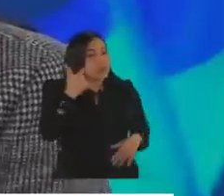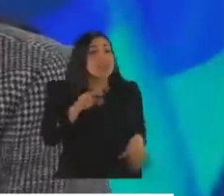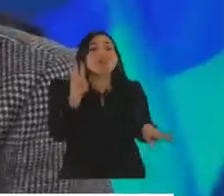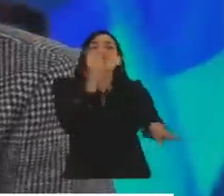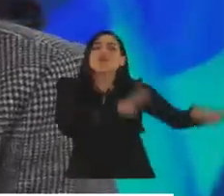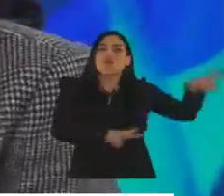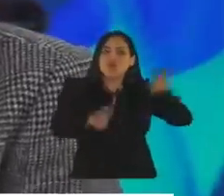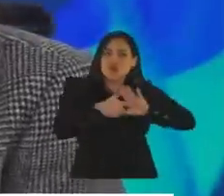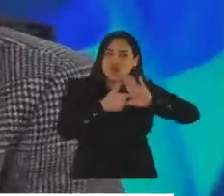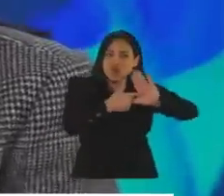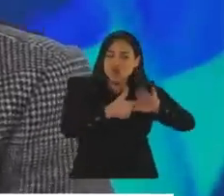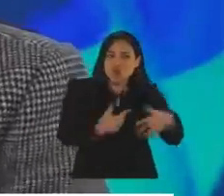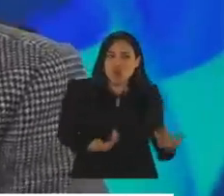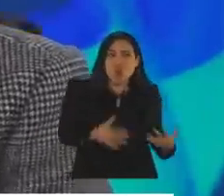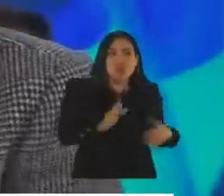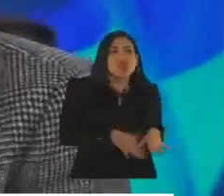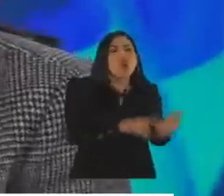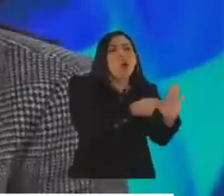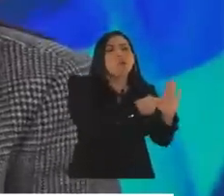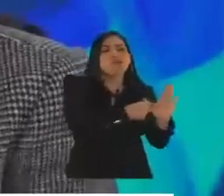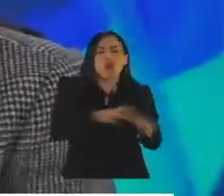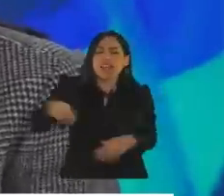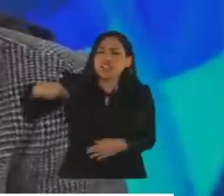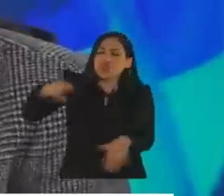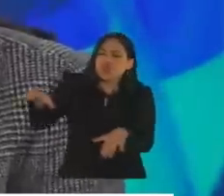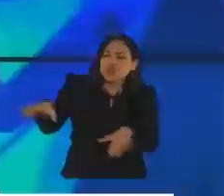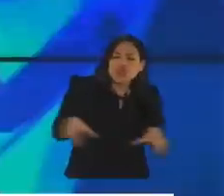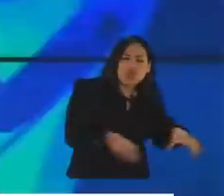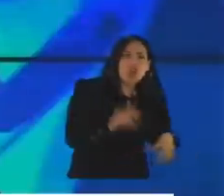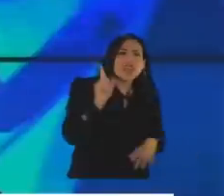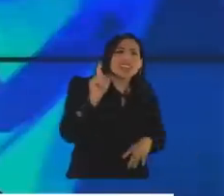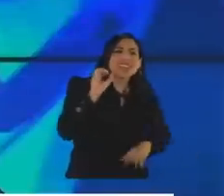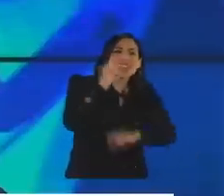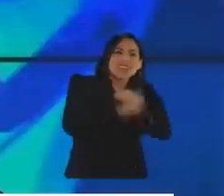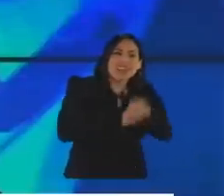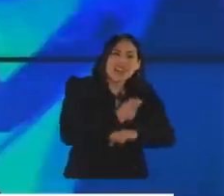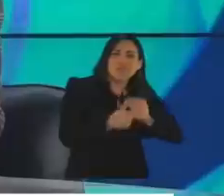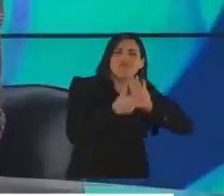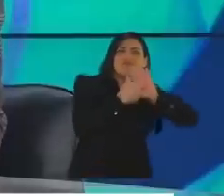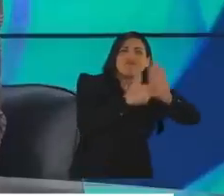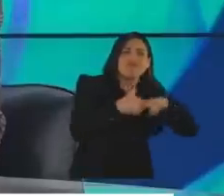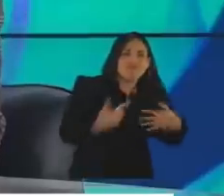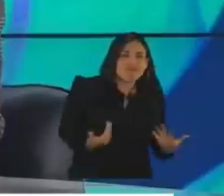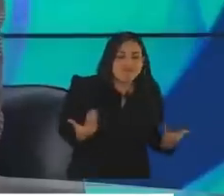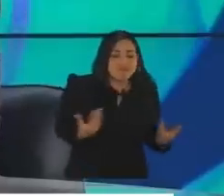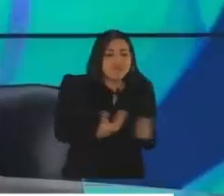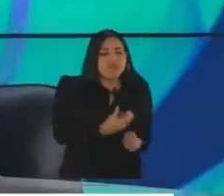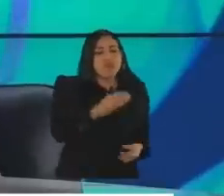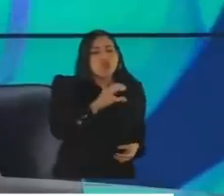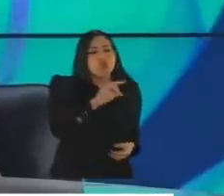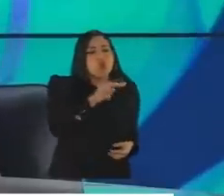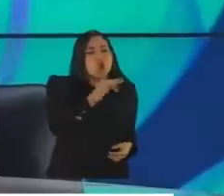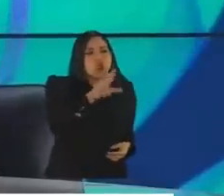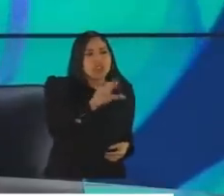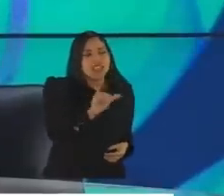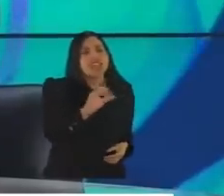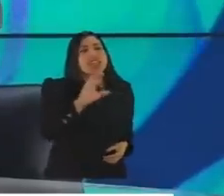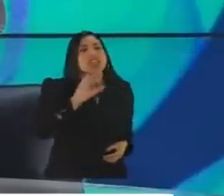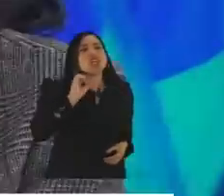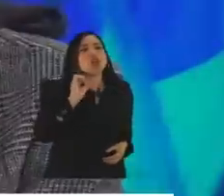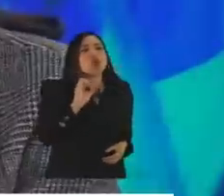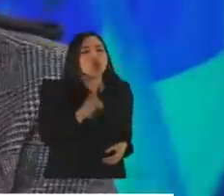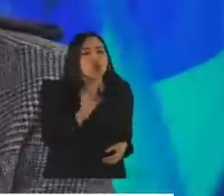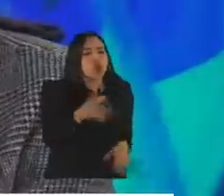museo en los diferentes hoyos. Vamos a hacer una historia de los 60 años. ¡Qué bonito! En el Country Club, en marzo, y vamos a